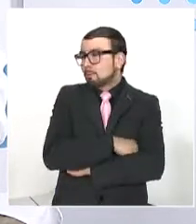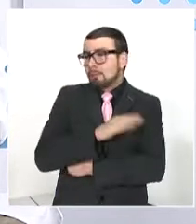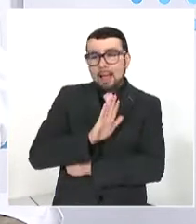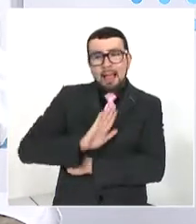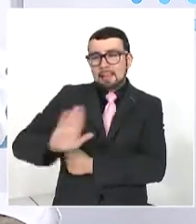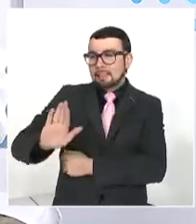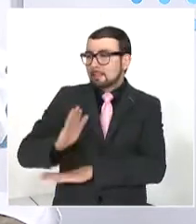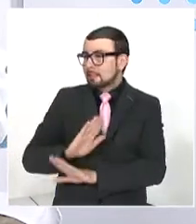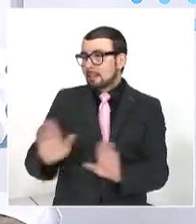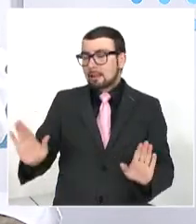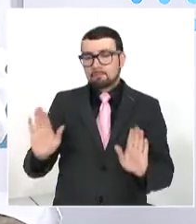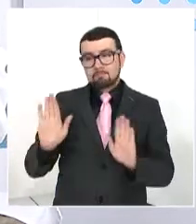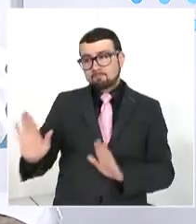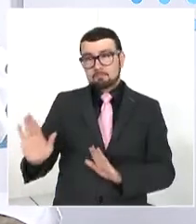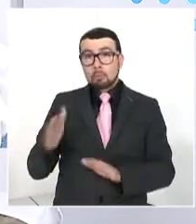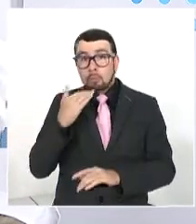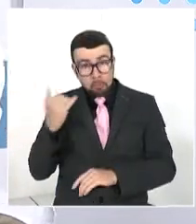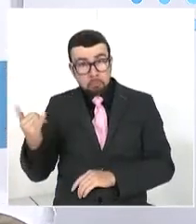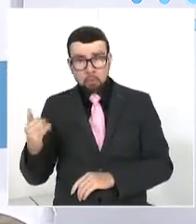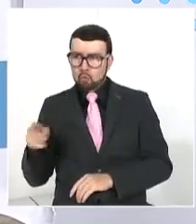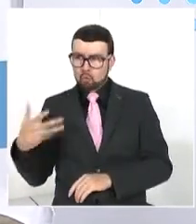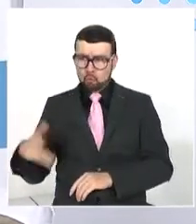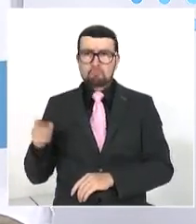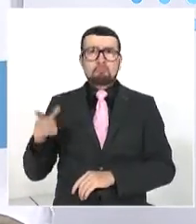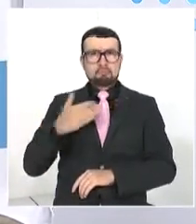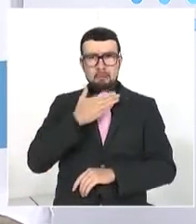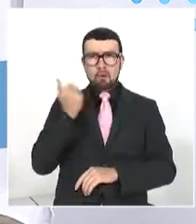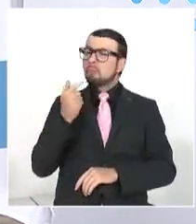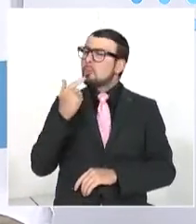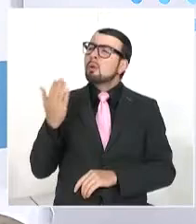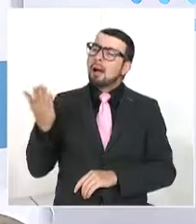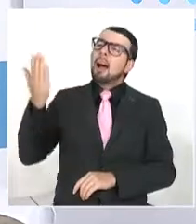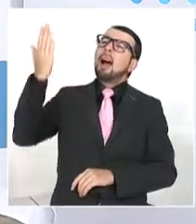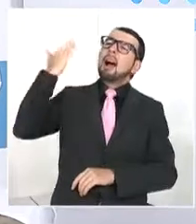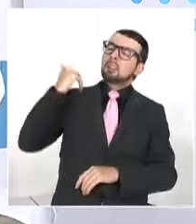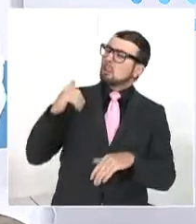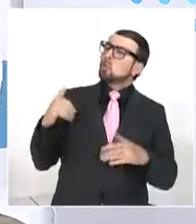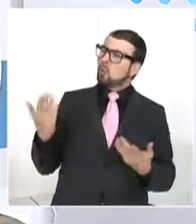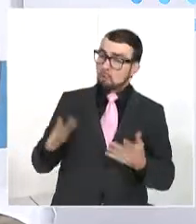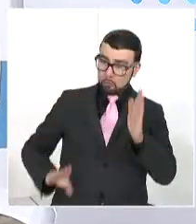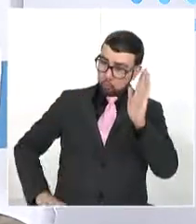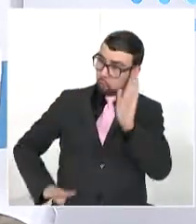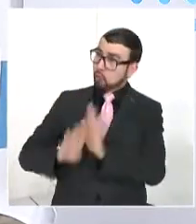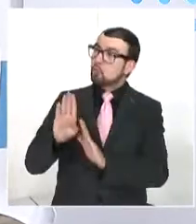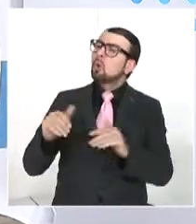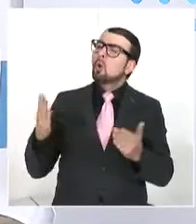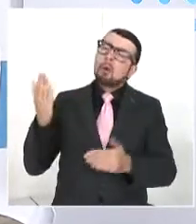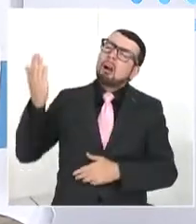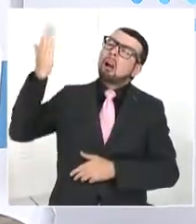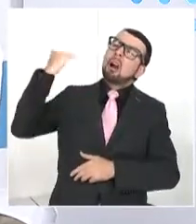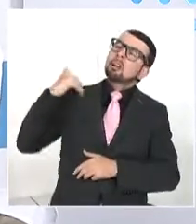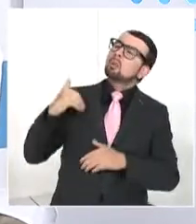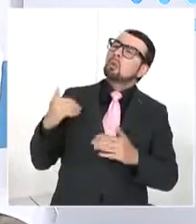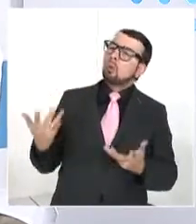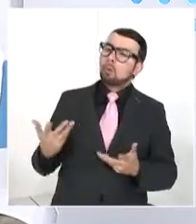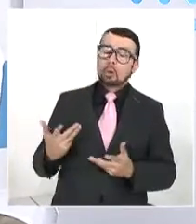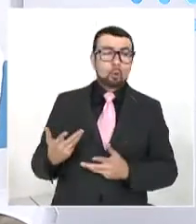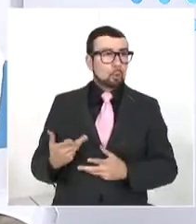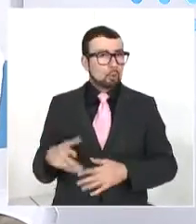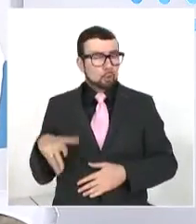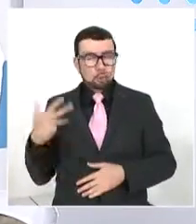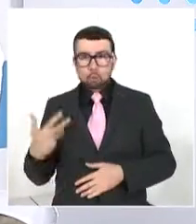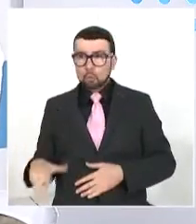así. Él ya está mejor. ¿Usted recuerda cómo era antes, cómo ha evolucionado, cómo se ha recuperado?